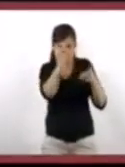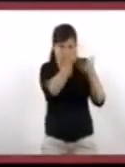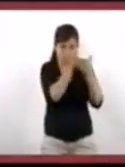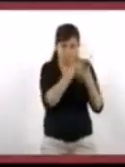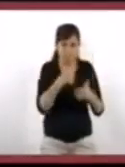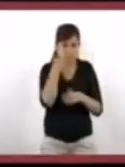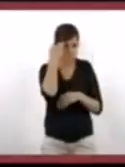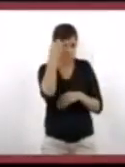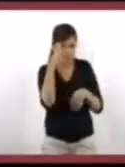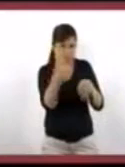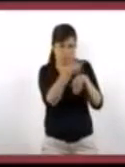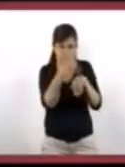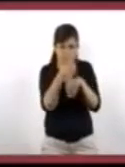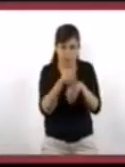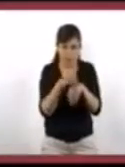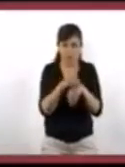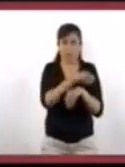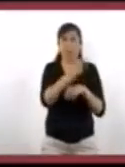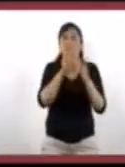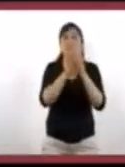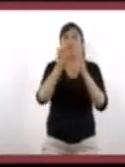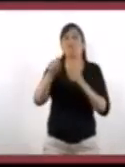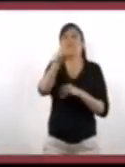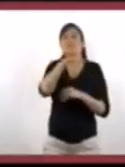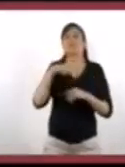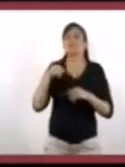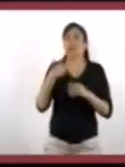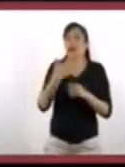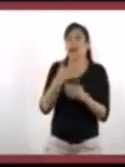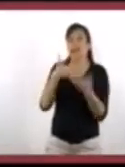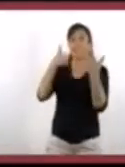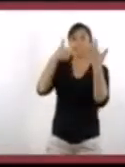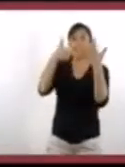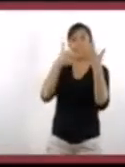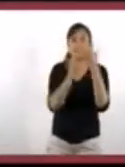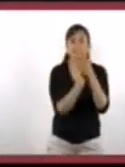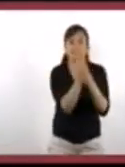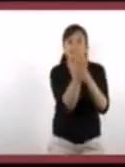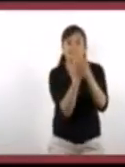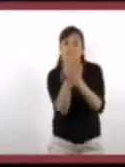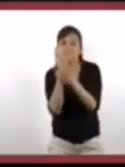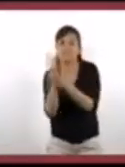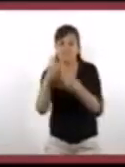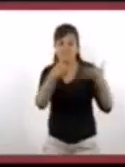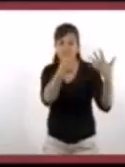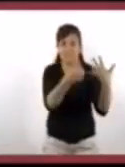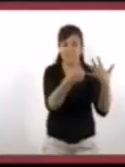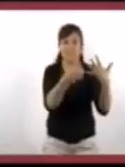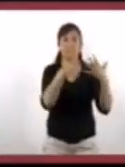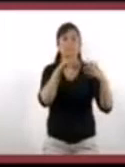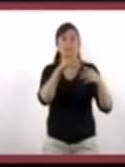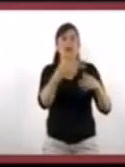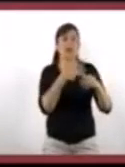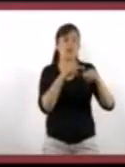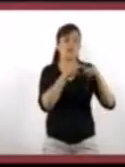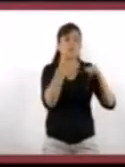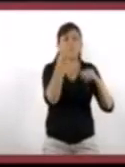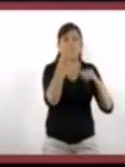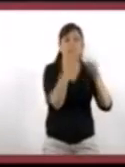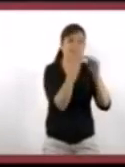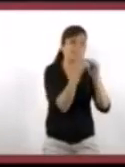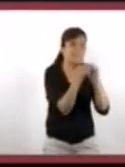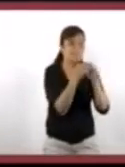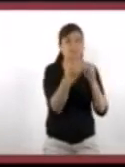Quizá estamos midiendo las alturas de las plantas en nuestro jardín. Digamos que tenemos 6 plantas cuyas alturas son 4 pulgadas,